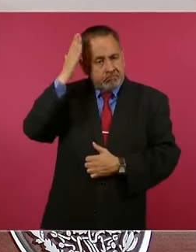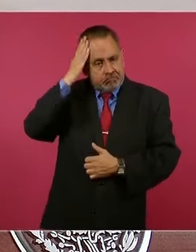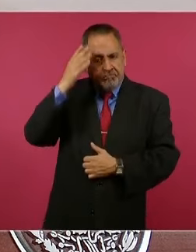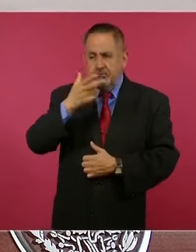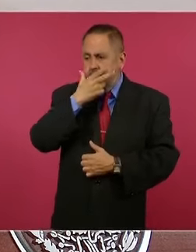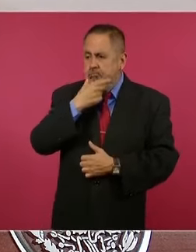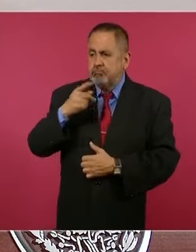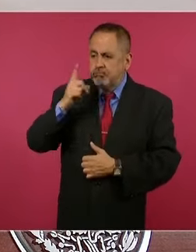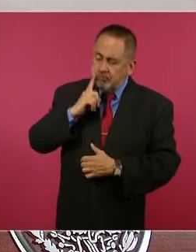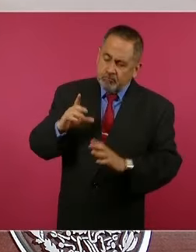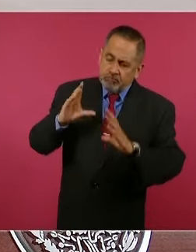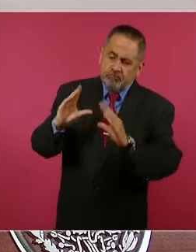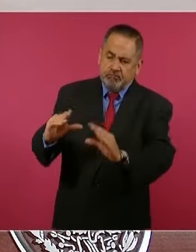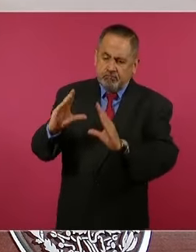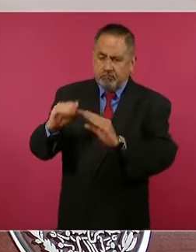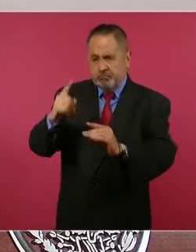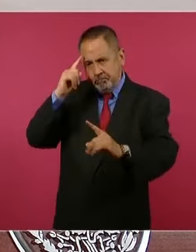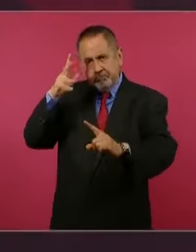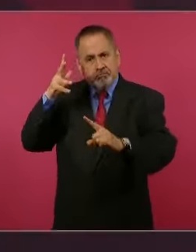hombres para el